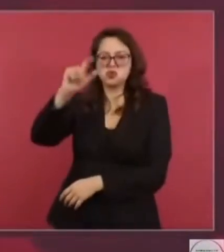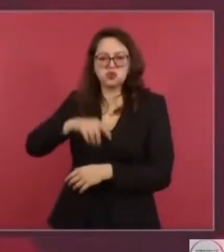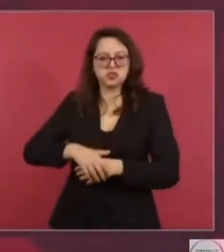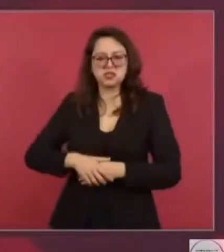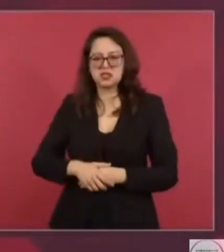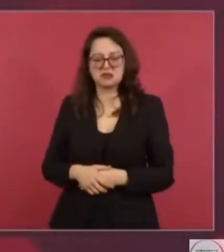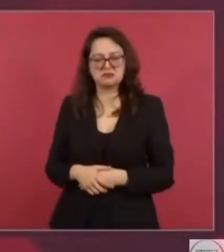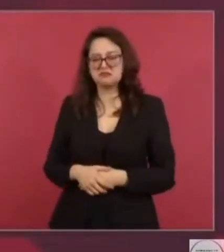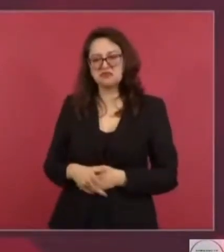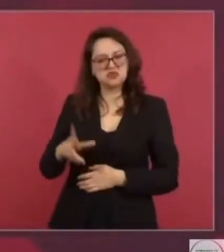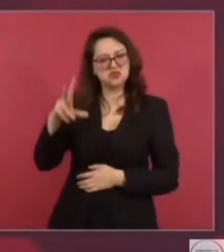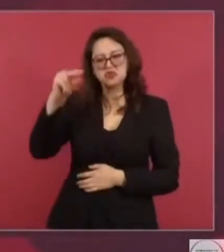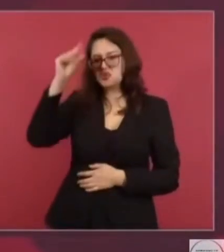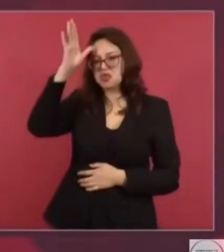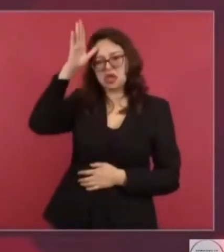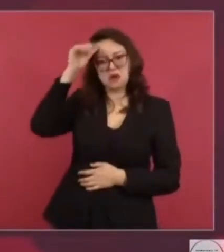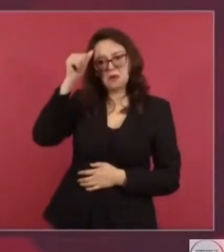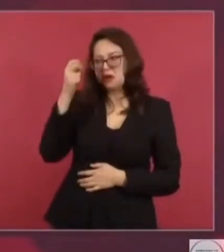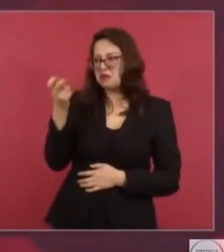porque